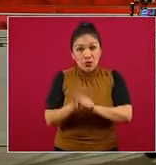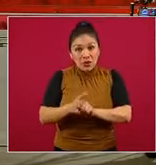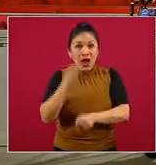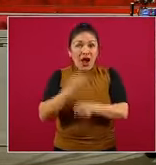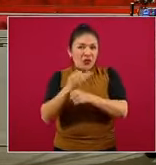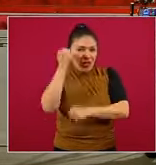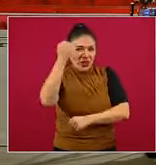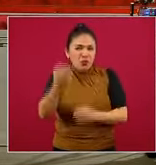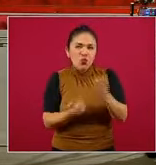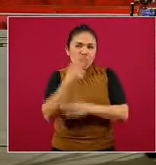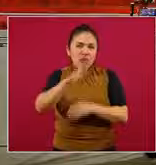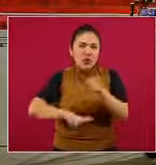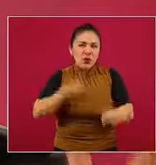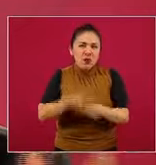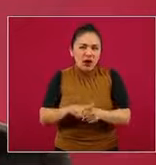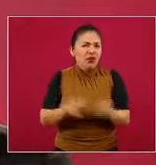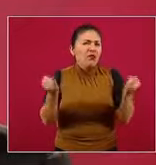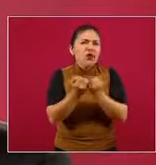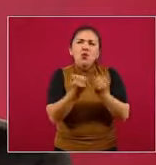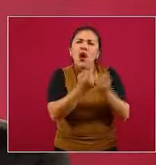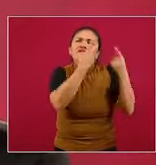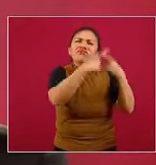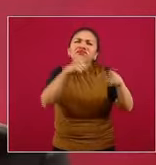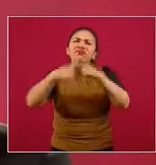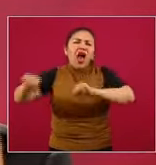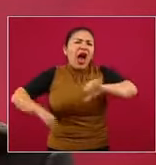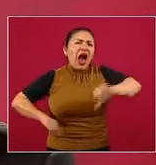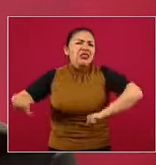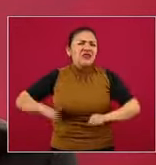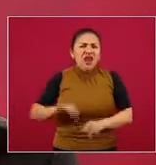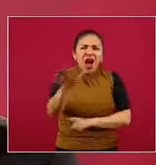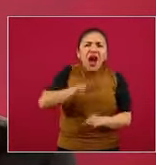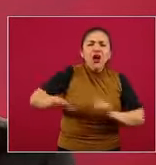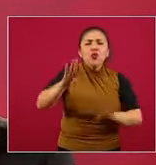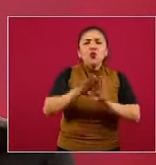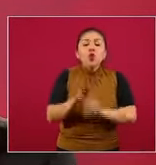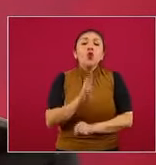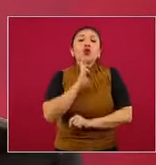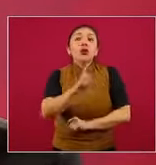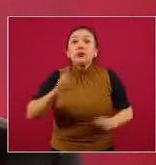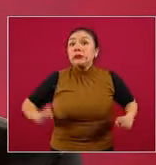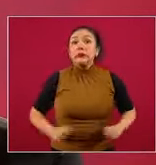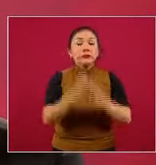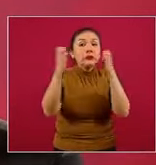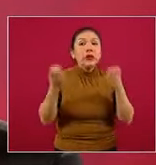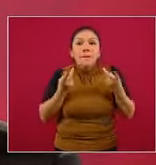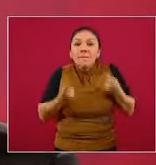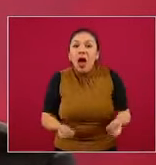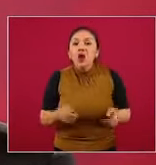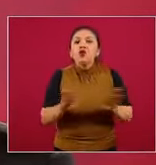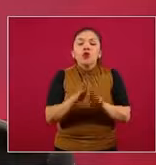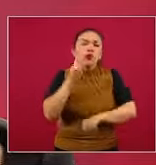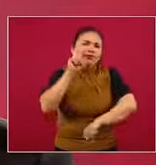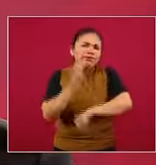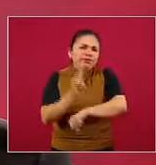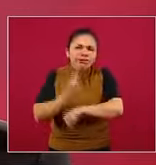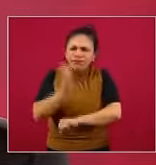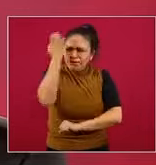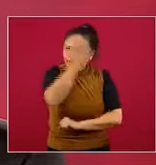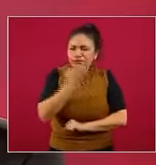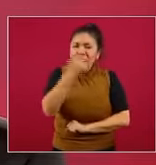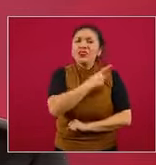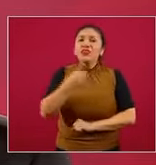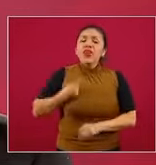la nueva normalidad, y todas las demás acciones generales, el modelo de respuesta, el modelo de monitoreo, deben